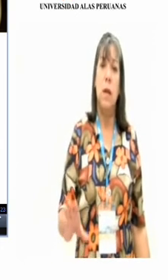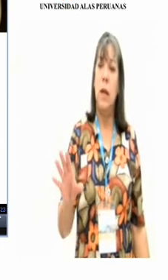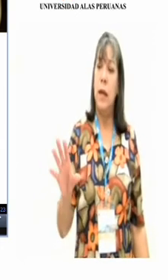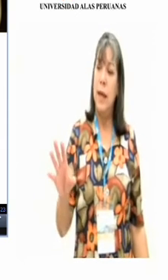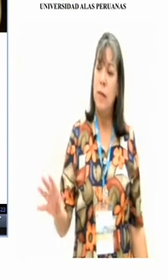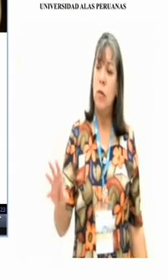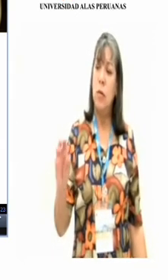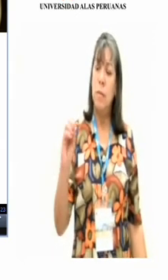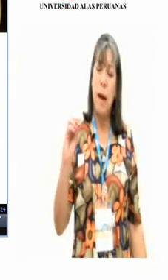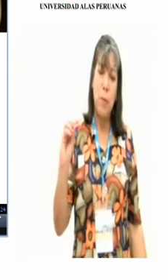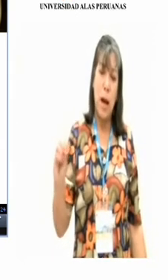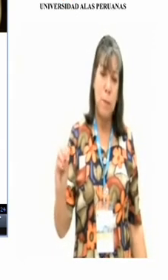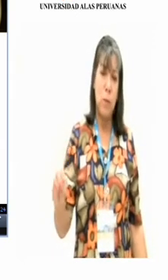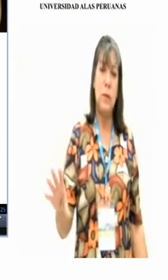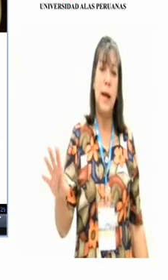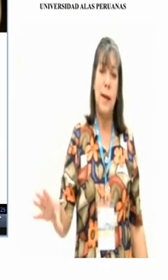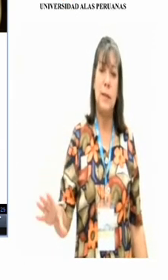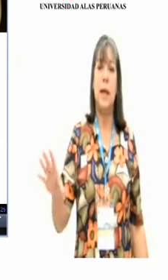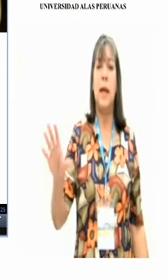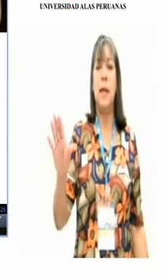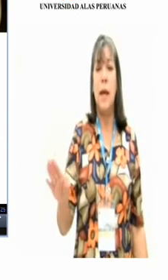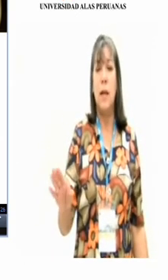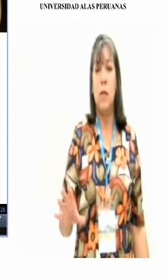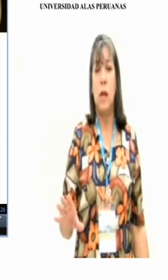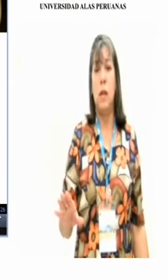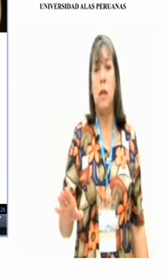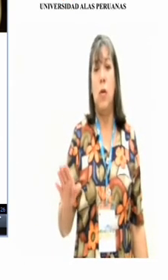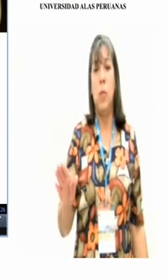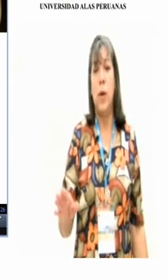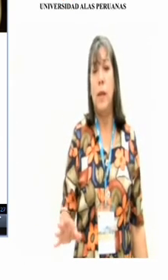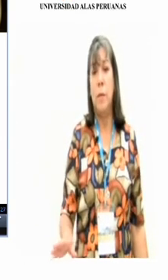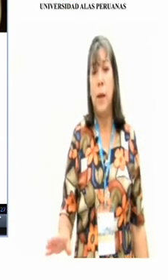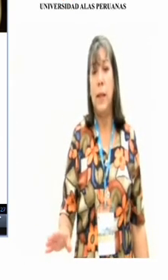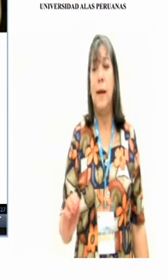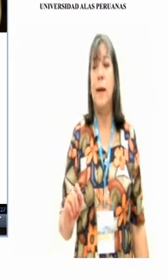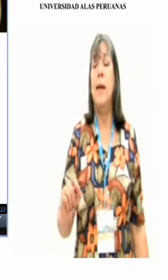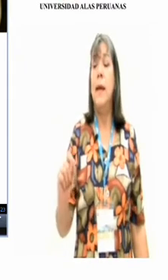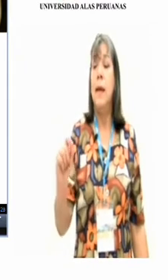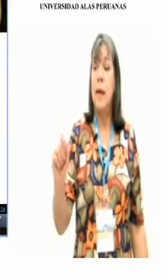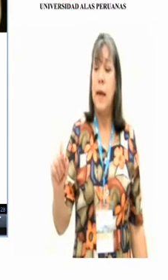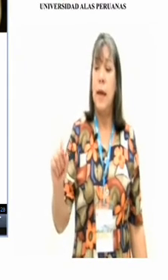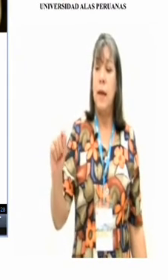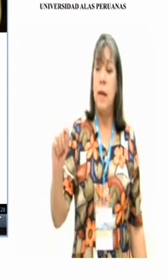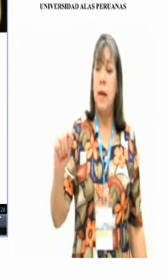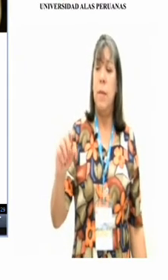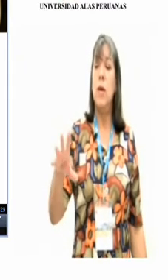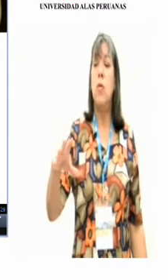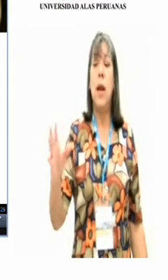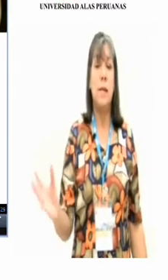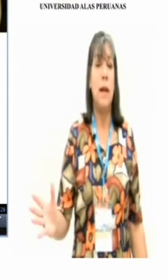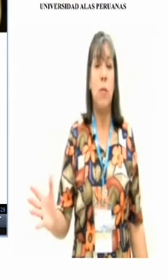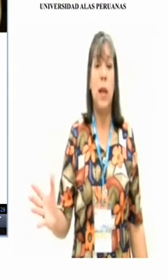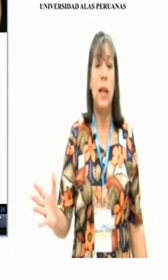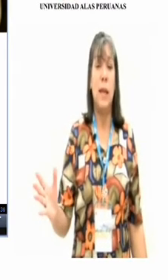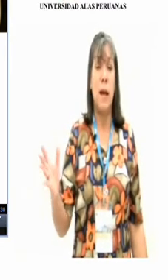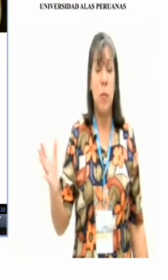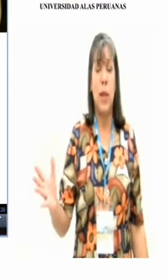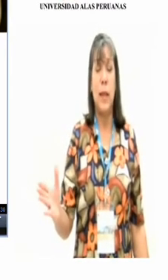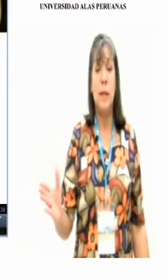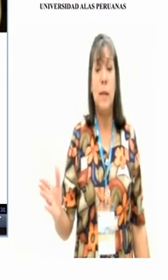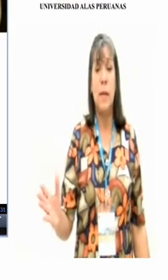distancia. Esto apunta hacia que ya el docente no puede interpretar que vincularse